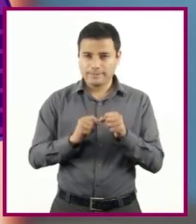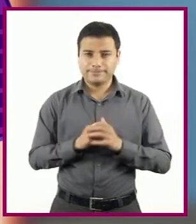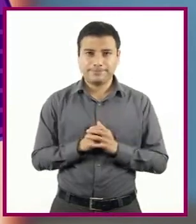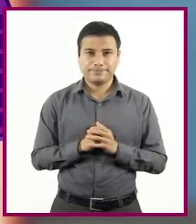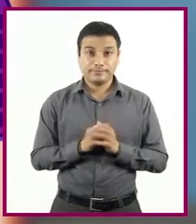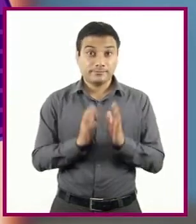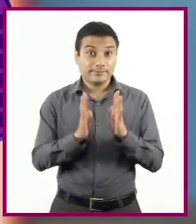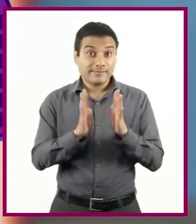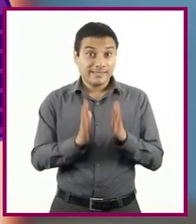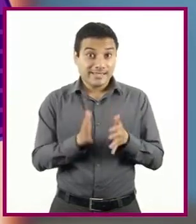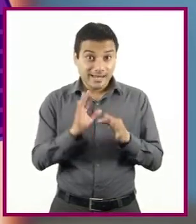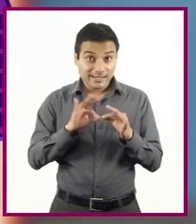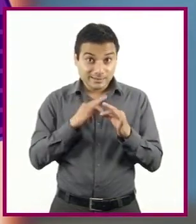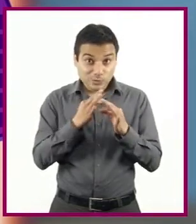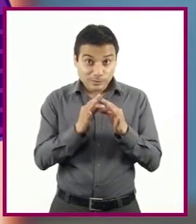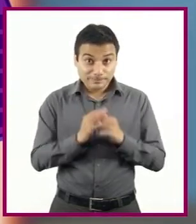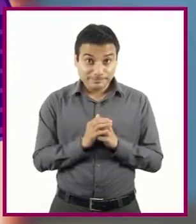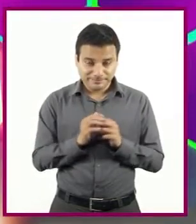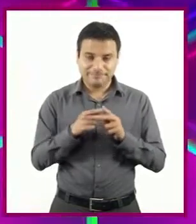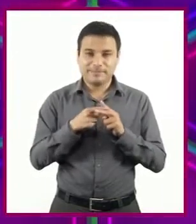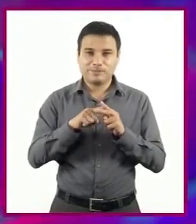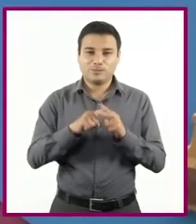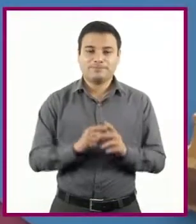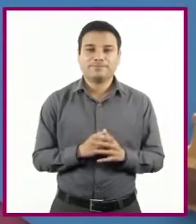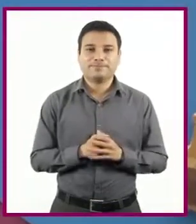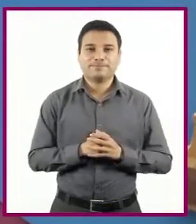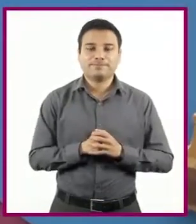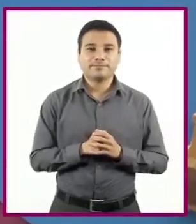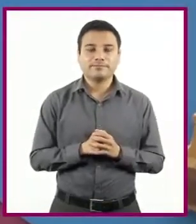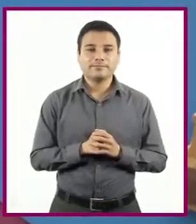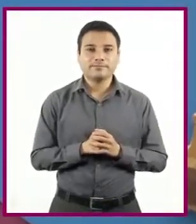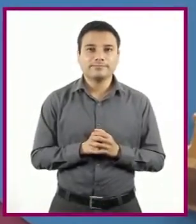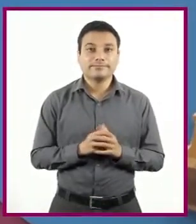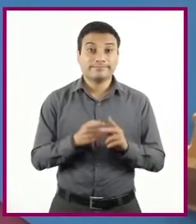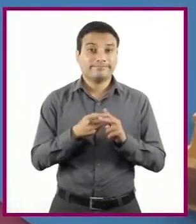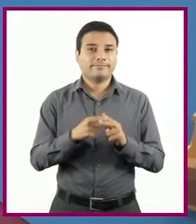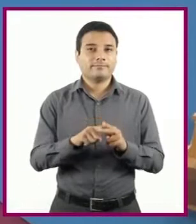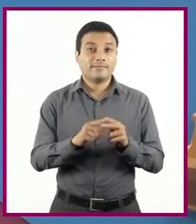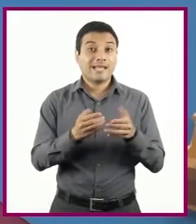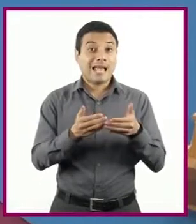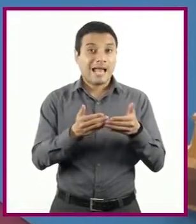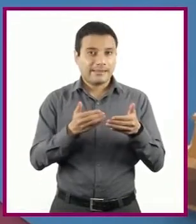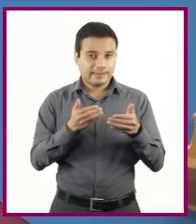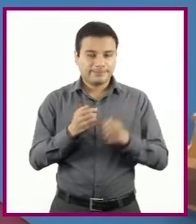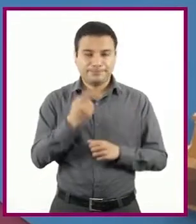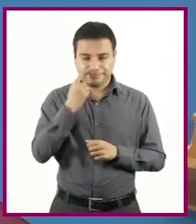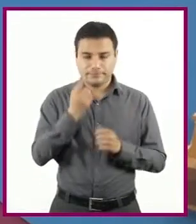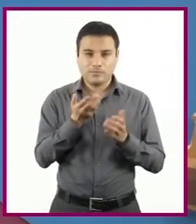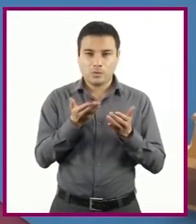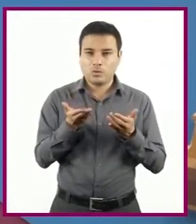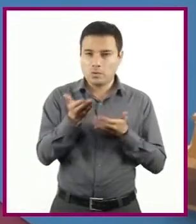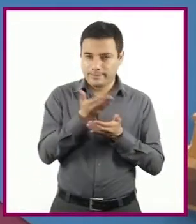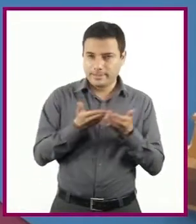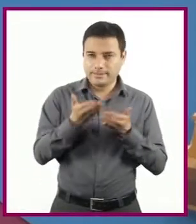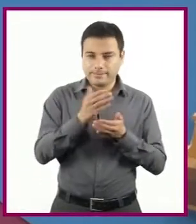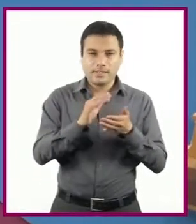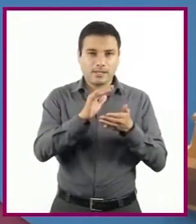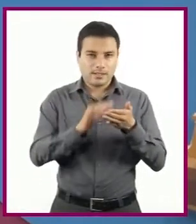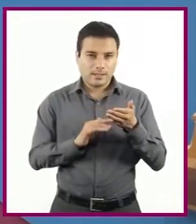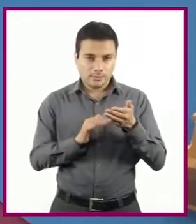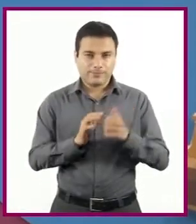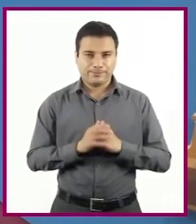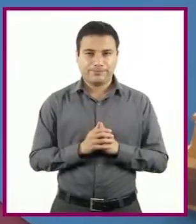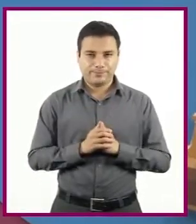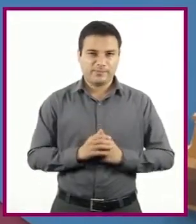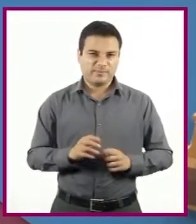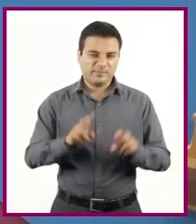¿Están listas y listos? ¡Comencemos! Antes de iniciar, compartiré con ustedes un artículo de Rosalba